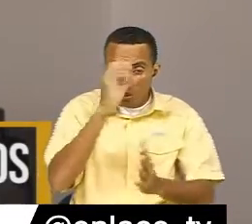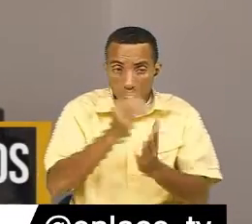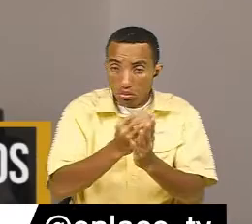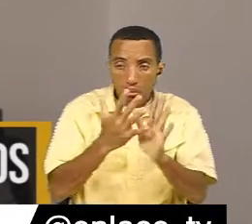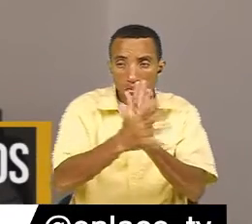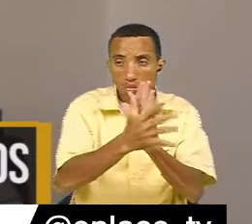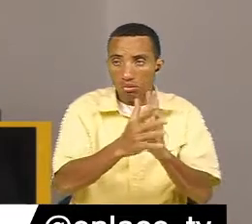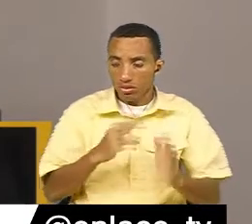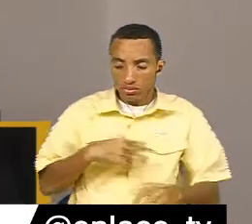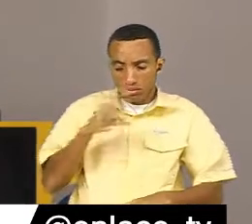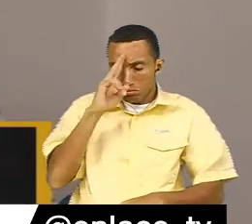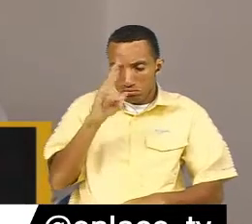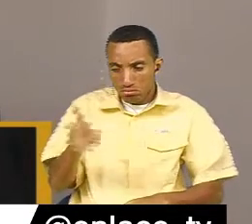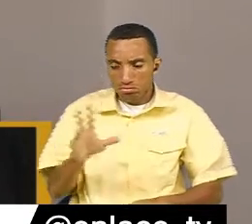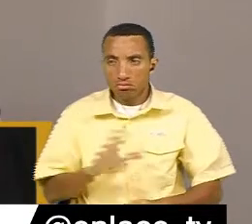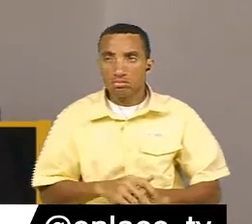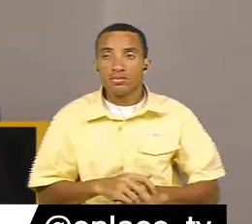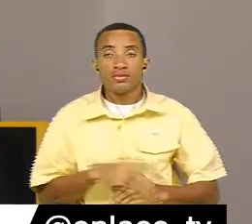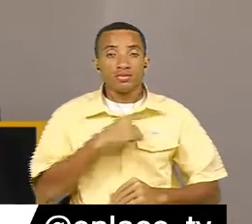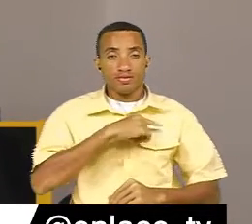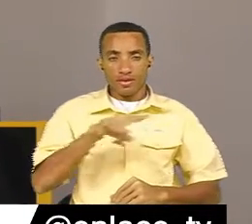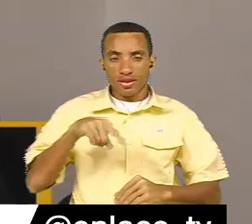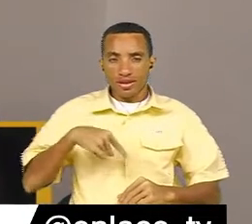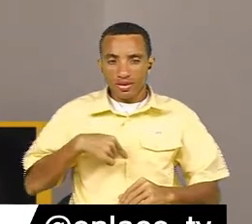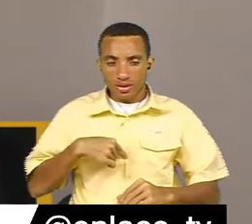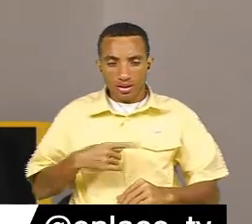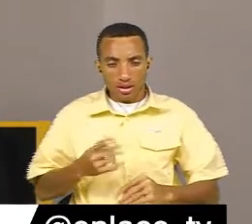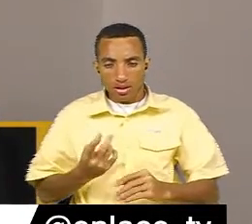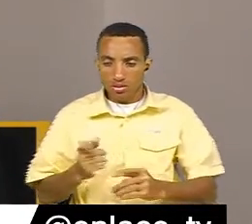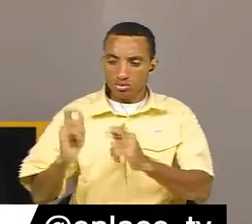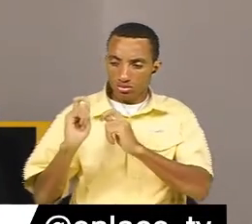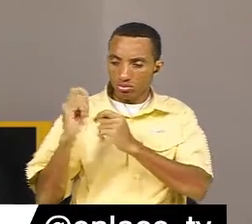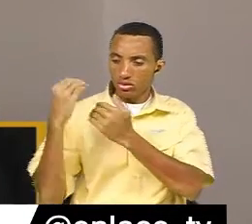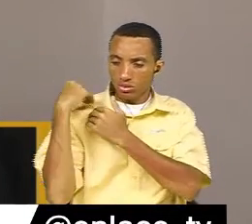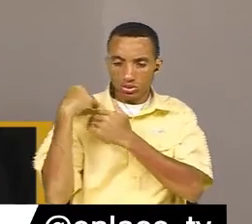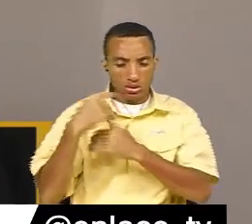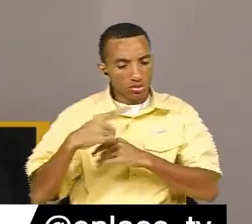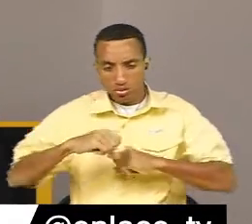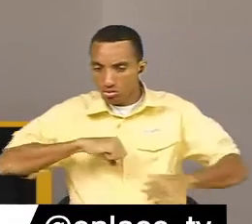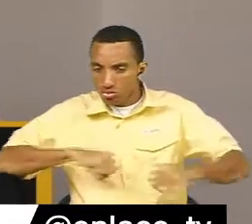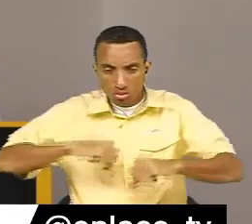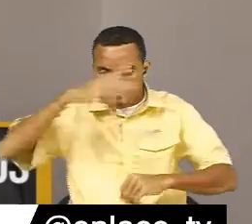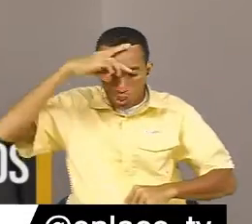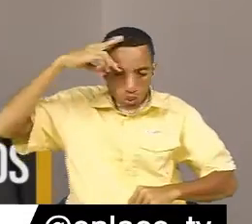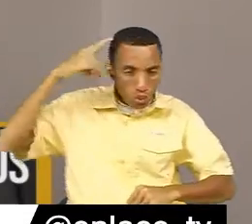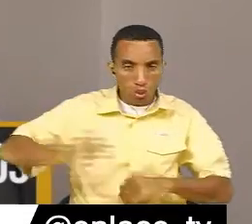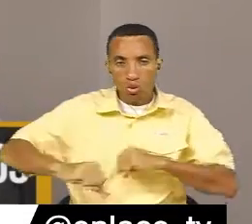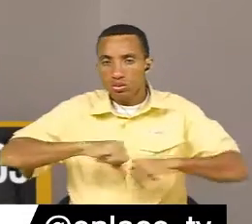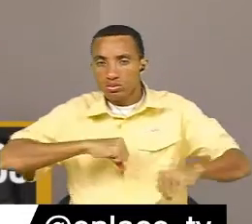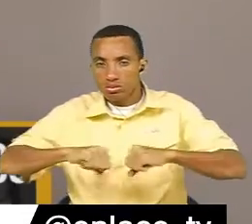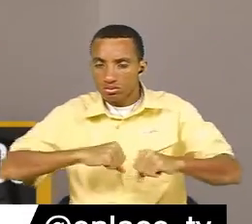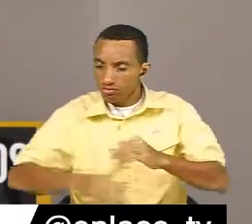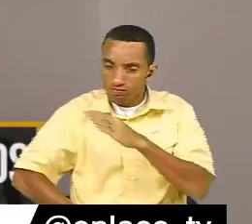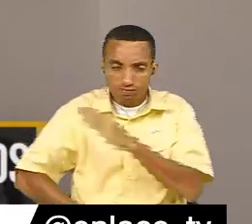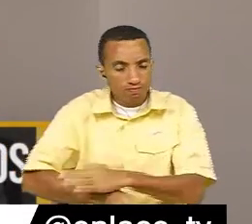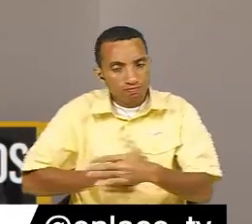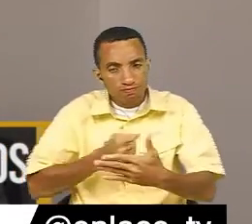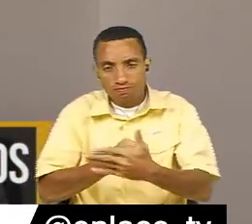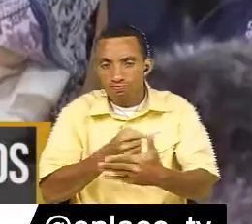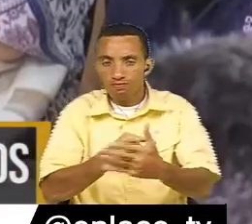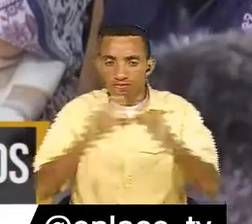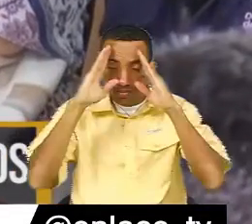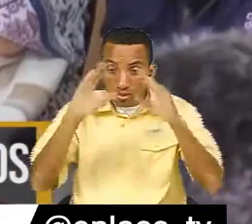pero aquí en todo lo que ha estado a nuestro alcance hemos venido trabajando de manera diligente con la atención